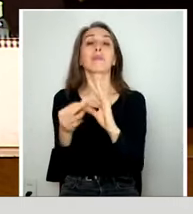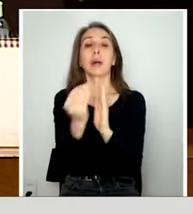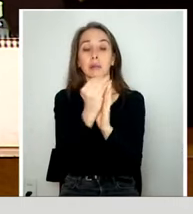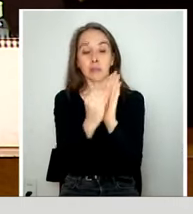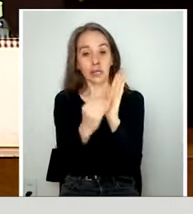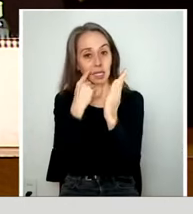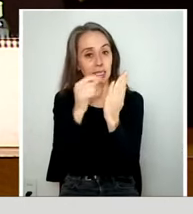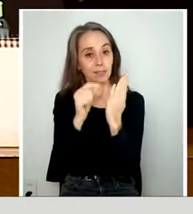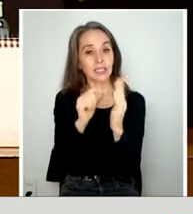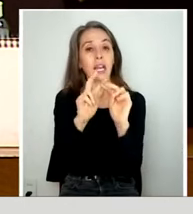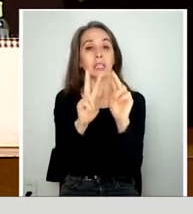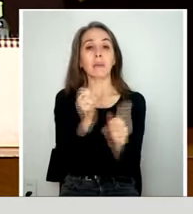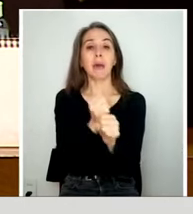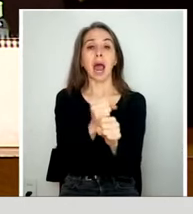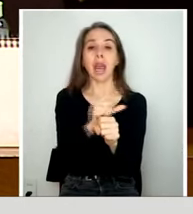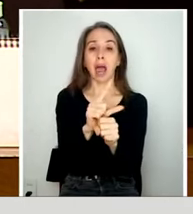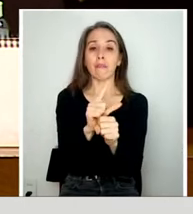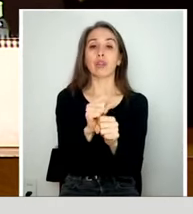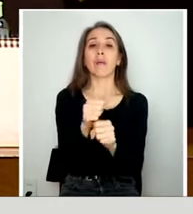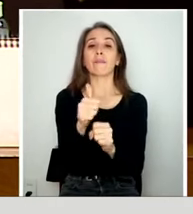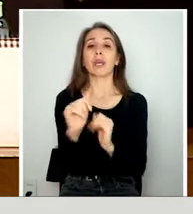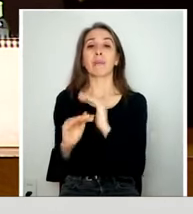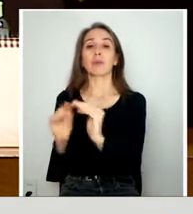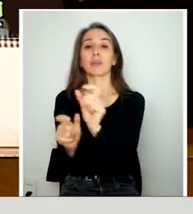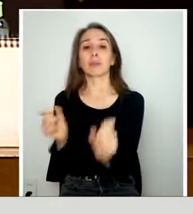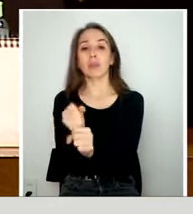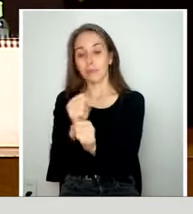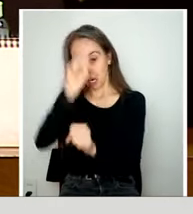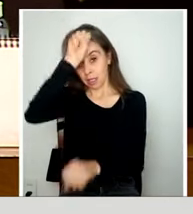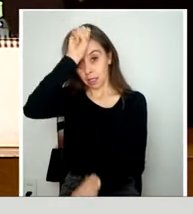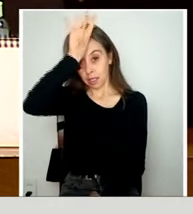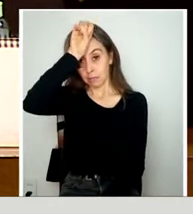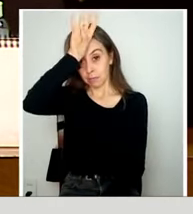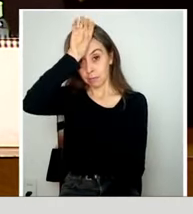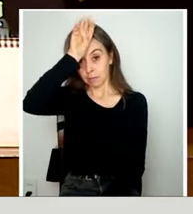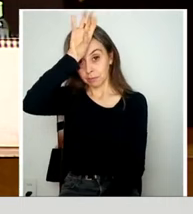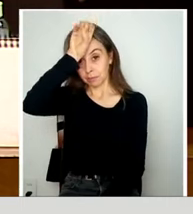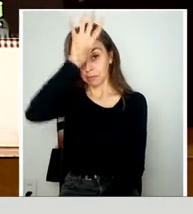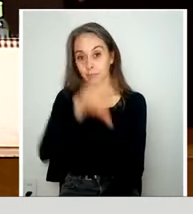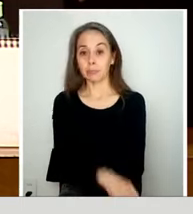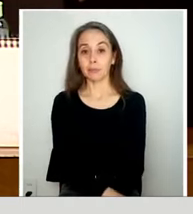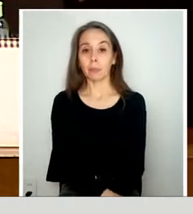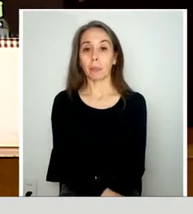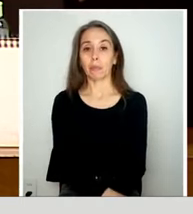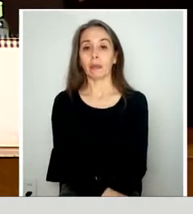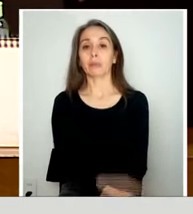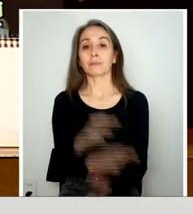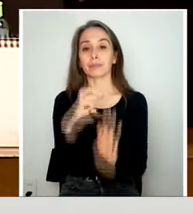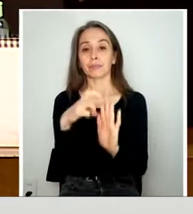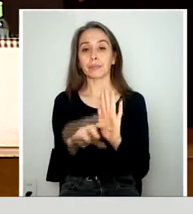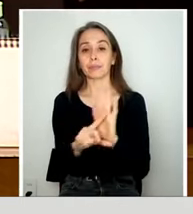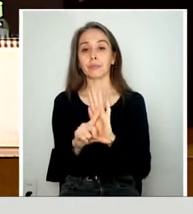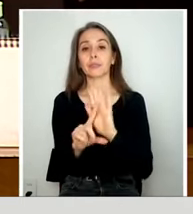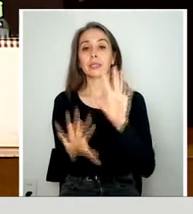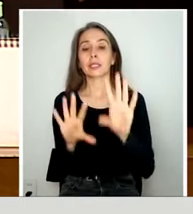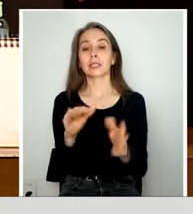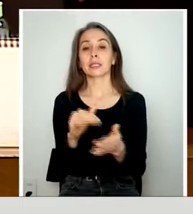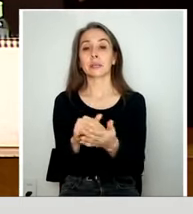y la debida protección de los trabajadores que se desempeñan en las minas boletín 16.181